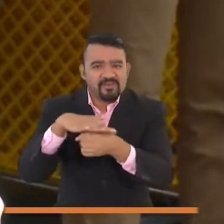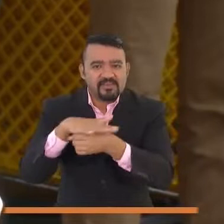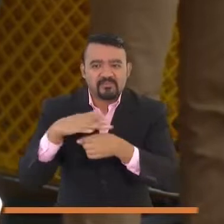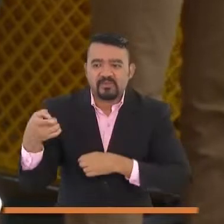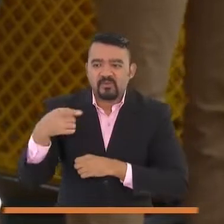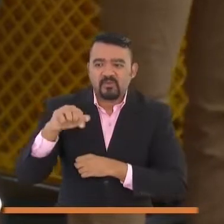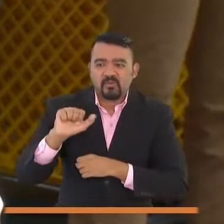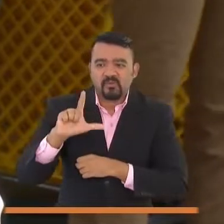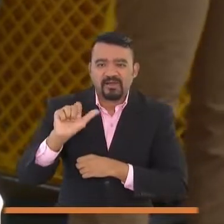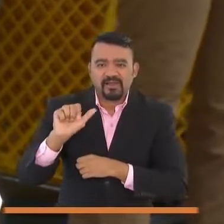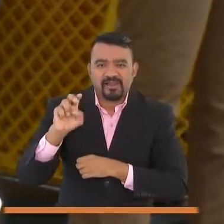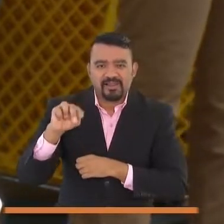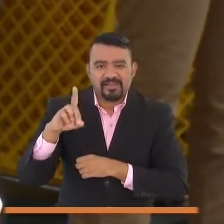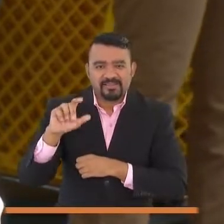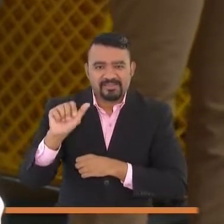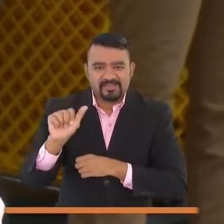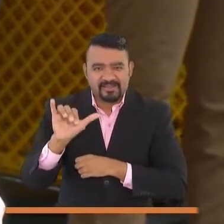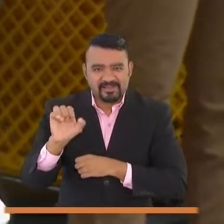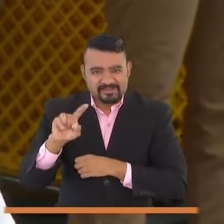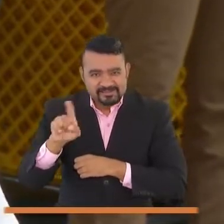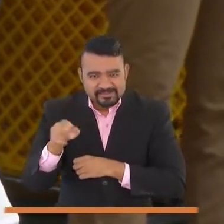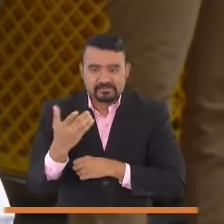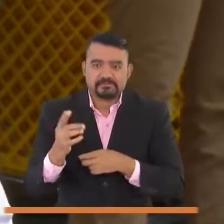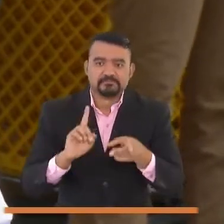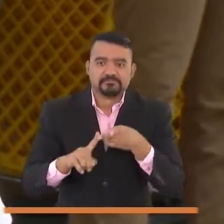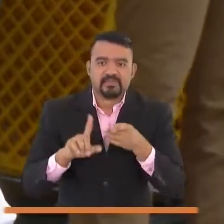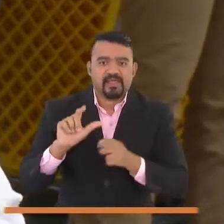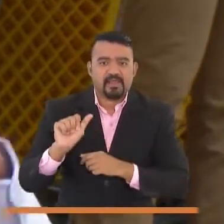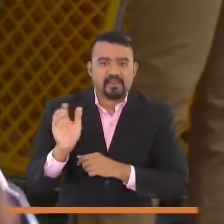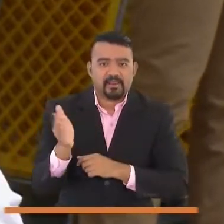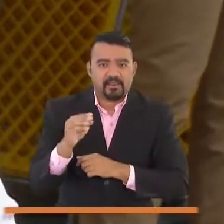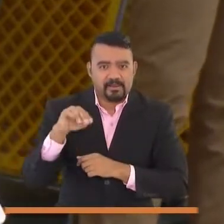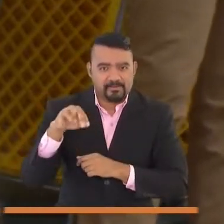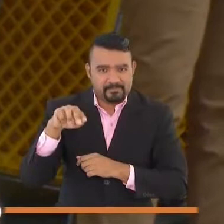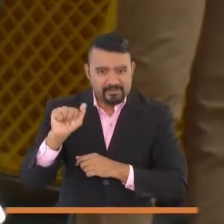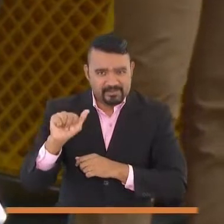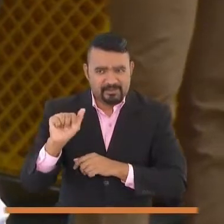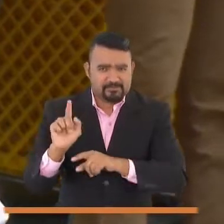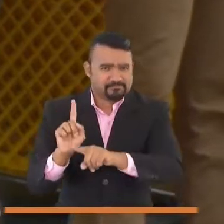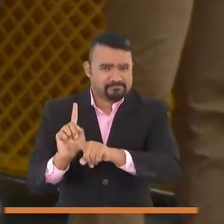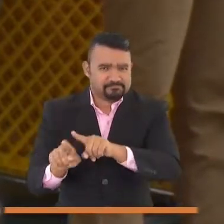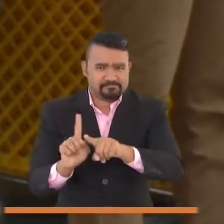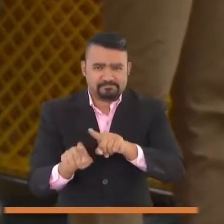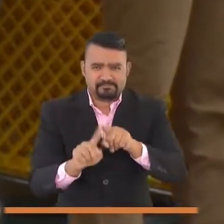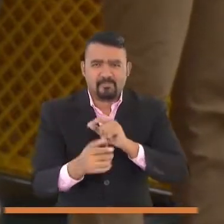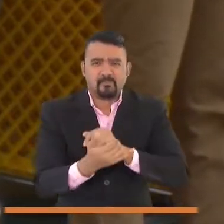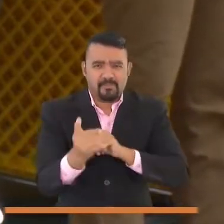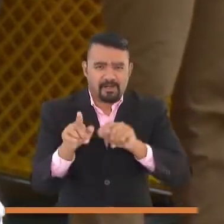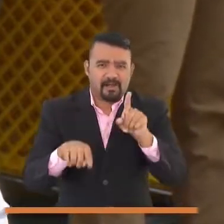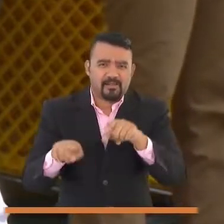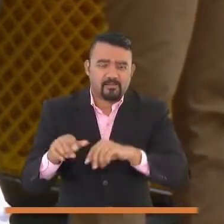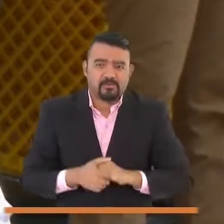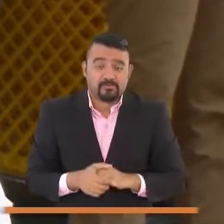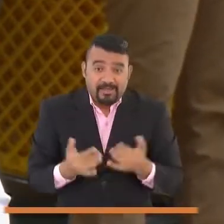tenemos en el sector La Mina. Entonces tenemos varios sectores en el cual vamos impactando, dándole un mejoramiento integral a estos parques